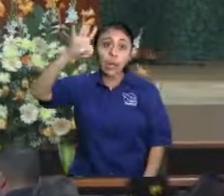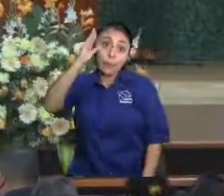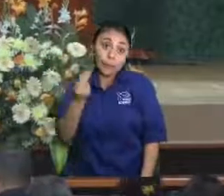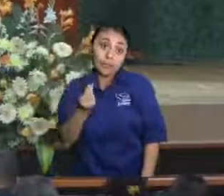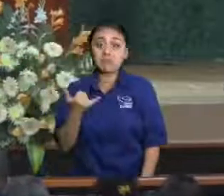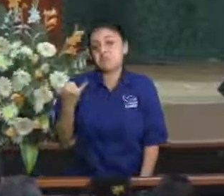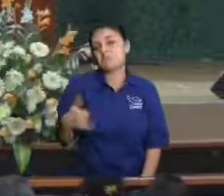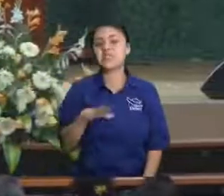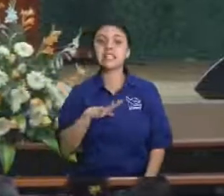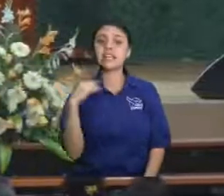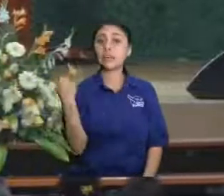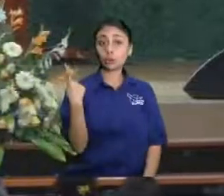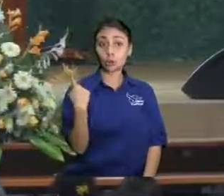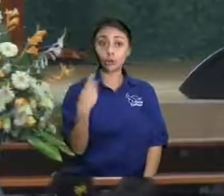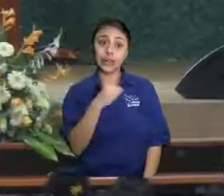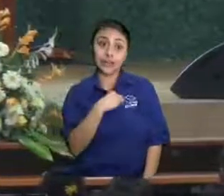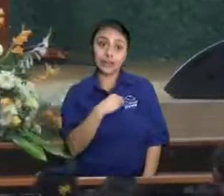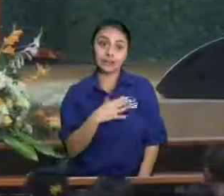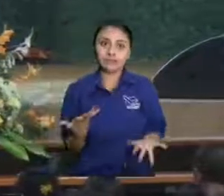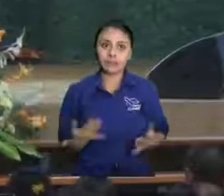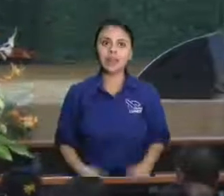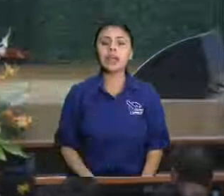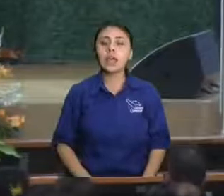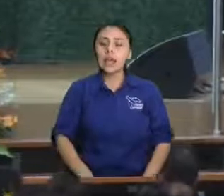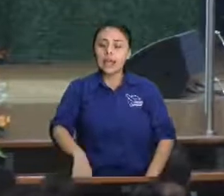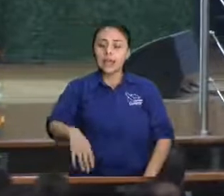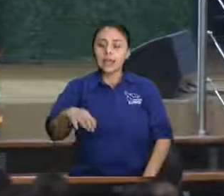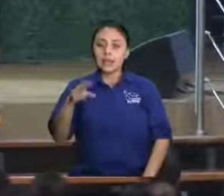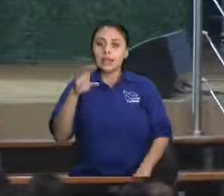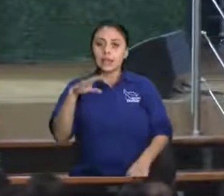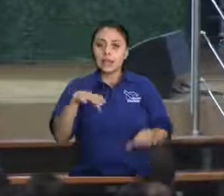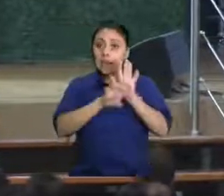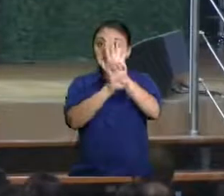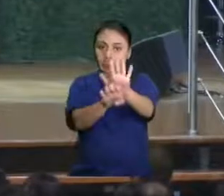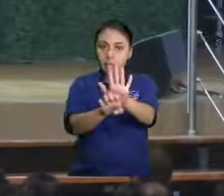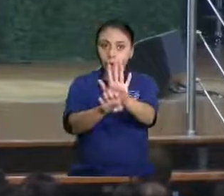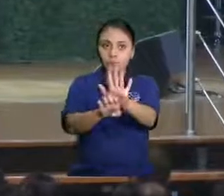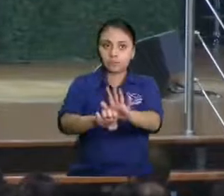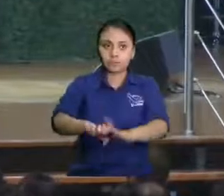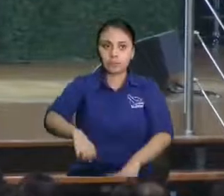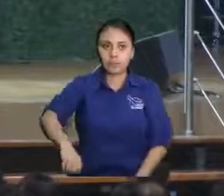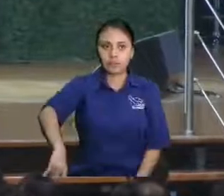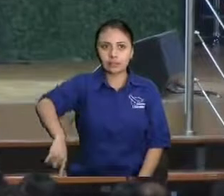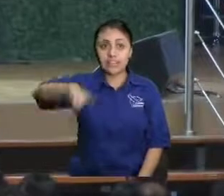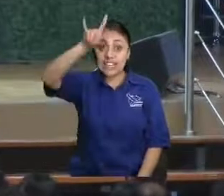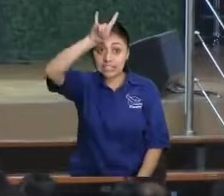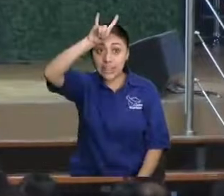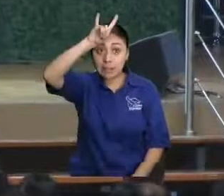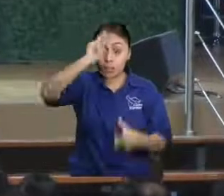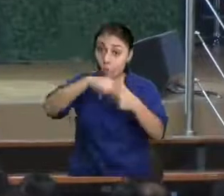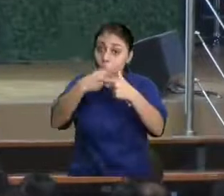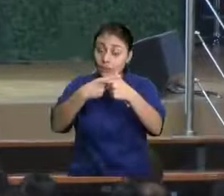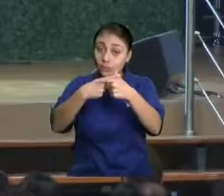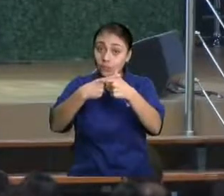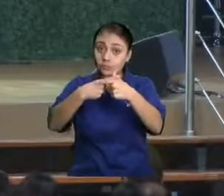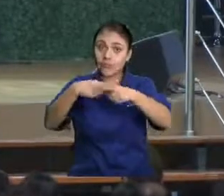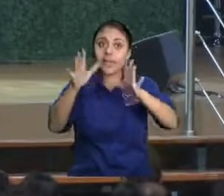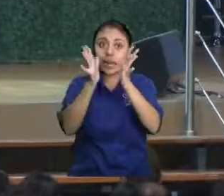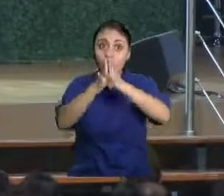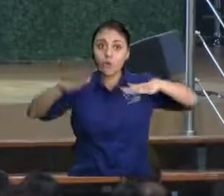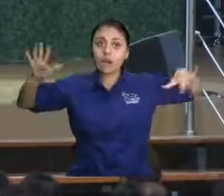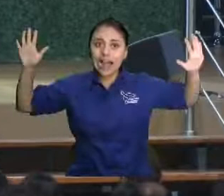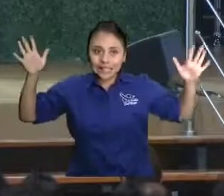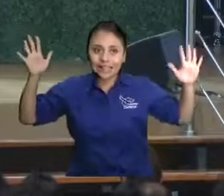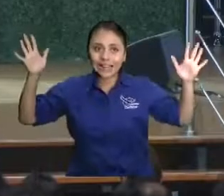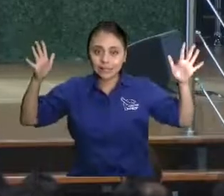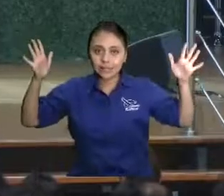Cuando vemos a Luzbel, uno de los peligros que él tenía, es que él era hermoso, así dice la